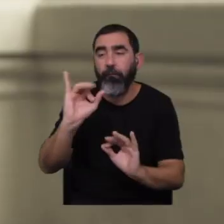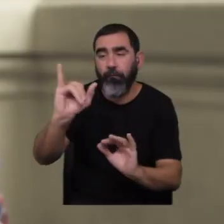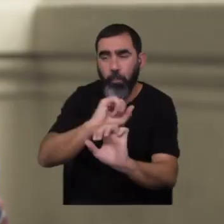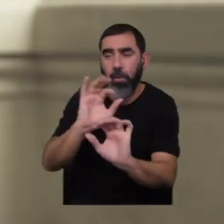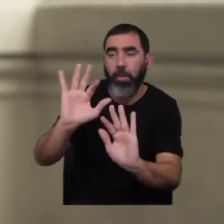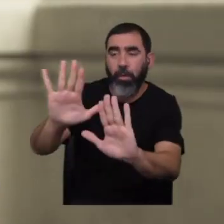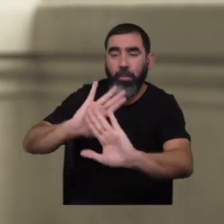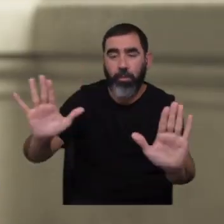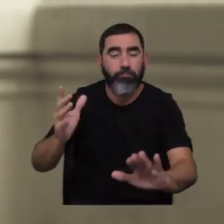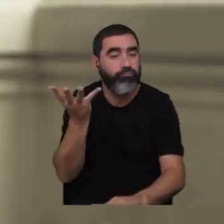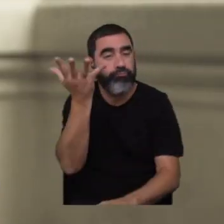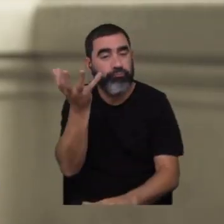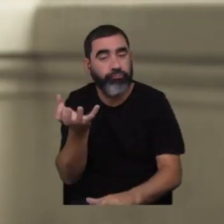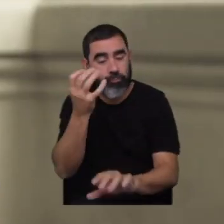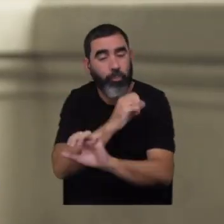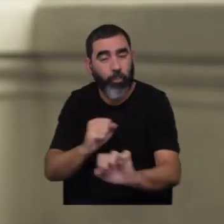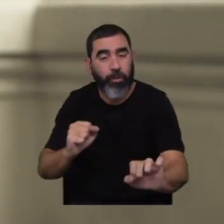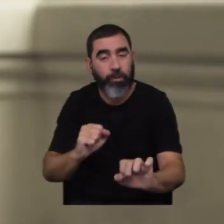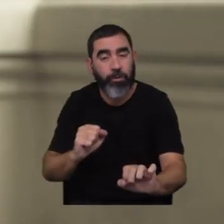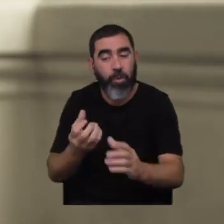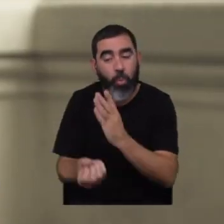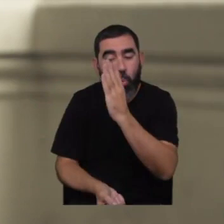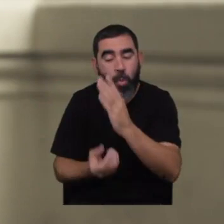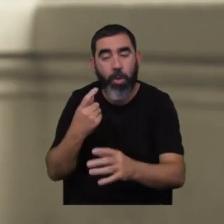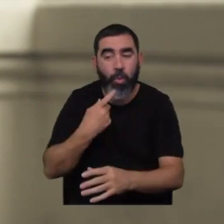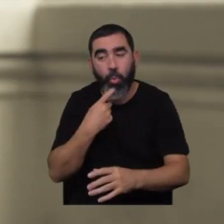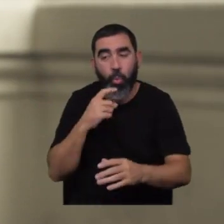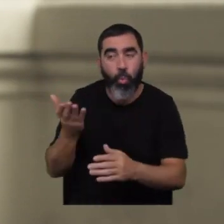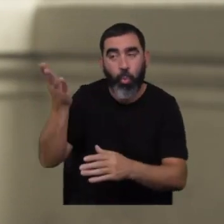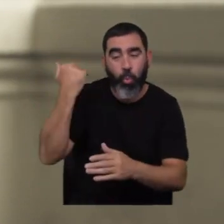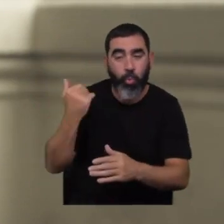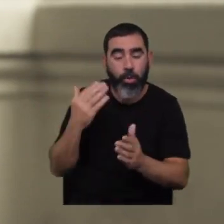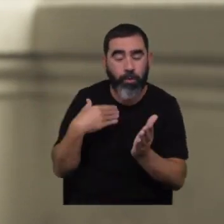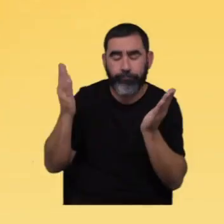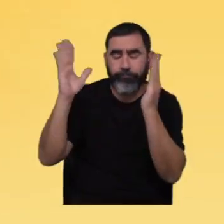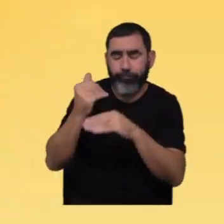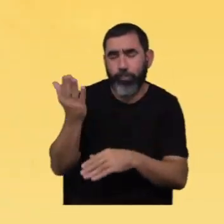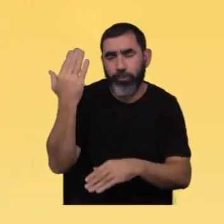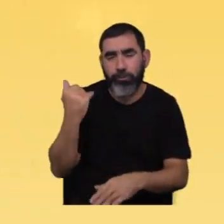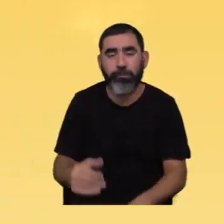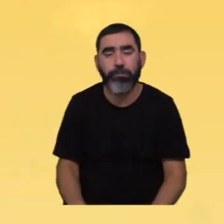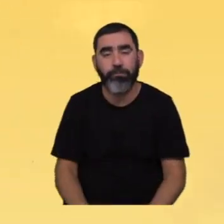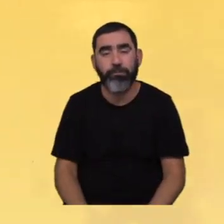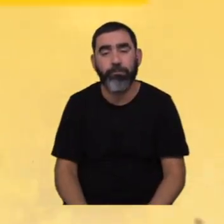Entonces podemos contestarnos nuevas preguntas que antes eran casi imposibles.